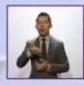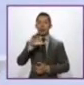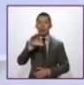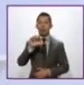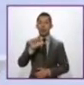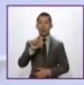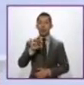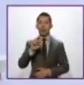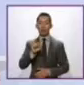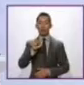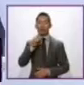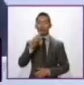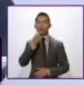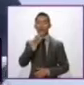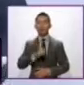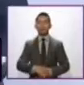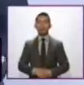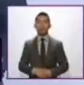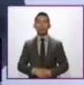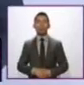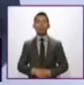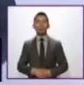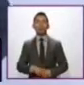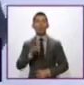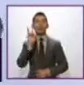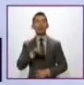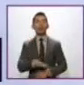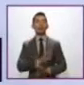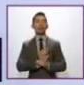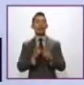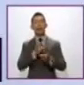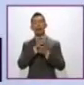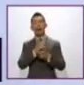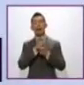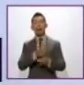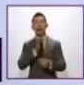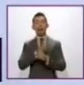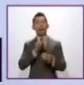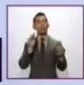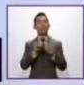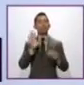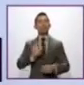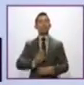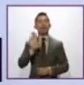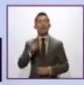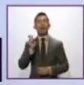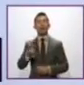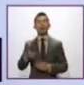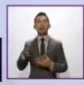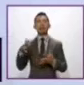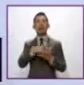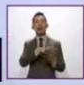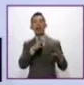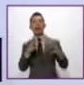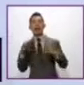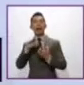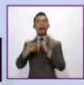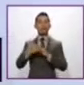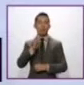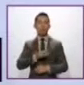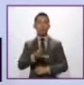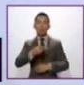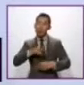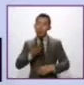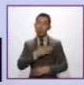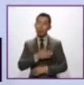hasta un minuto, candidato. De verdad que eso ya me da risa, ya no es un debate, ya se convirtió en una guerra de niños. Pero efectivamente,